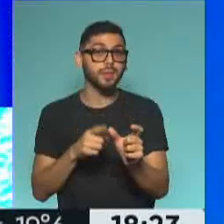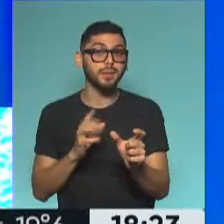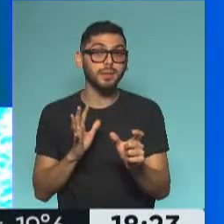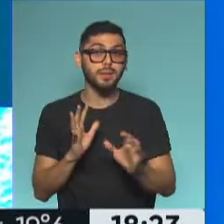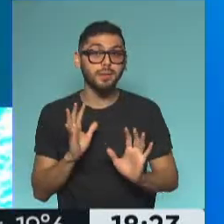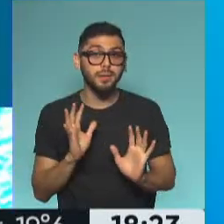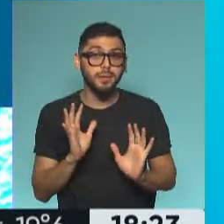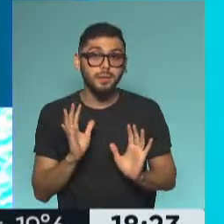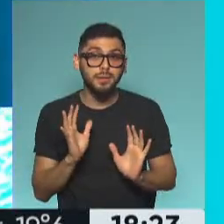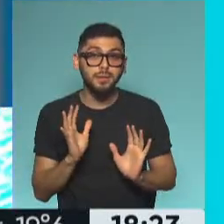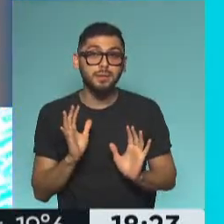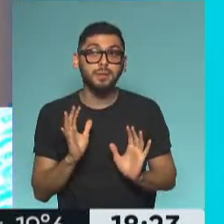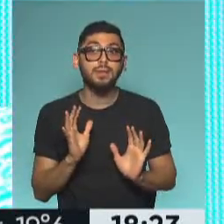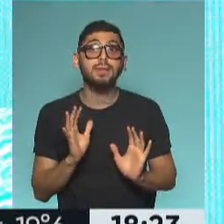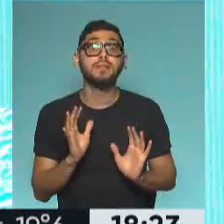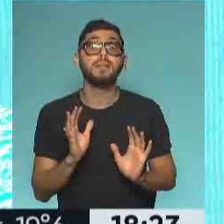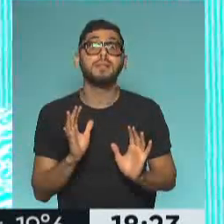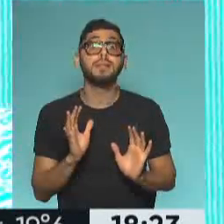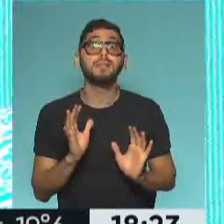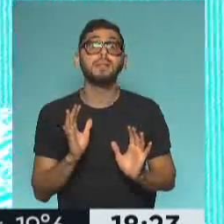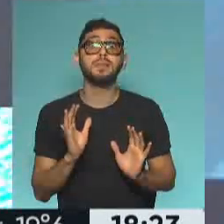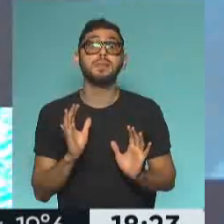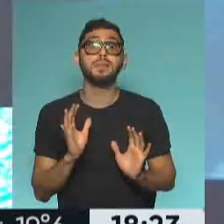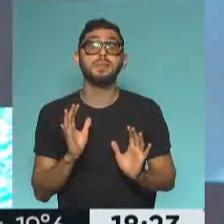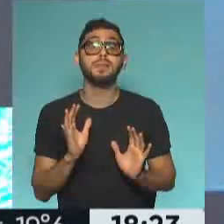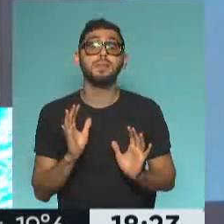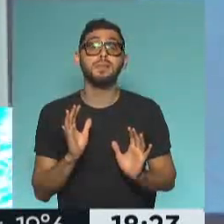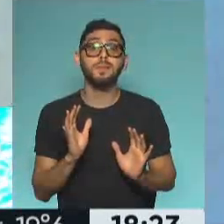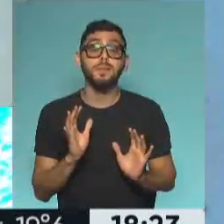es... La respuesta es...